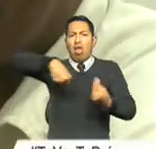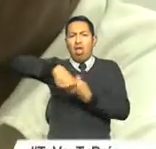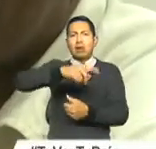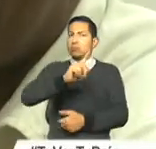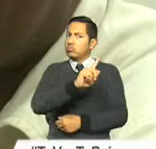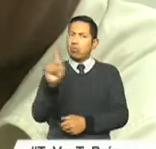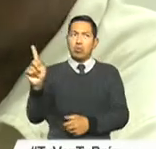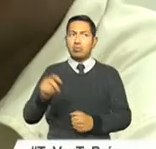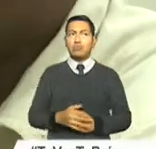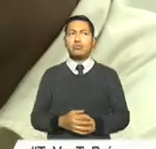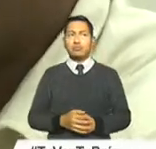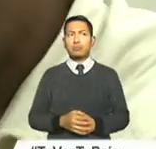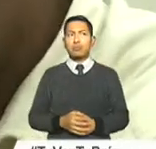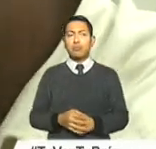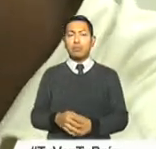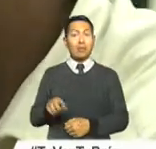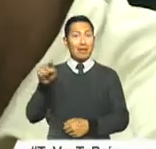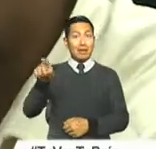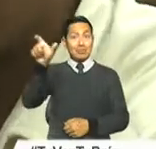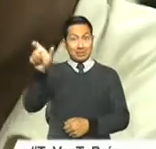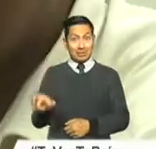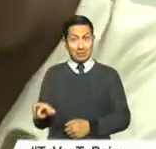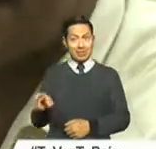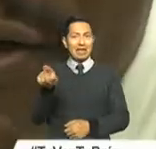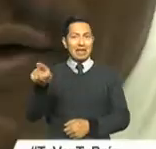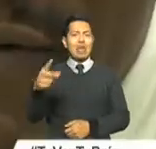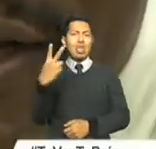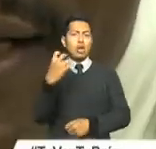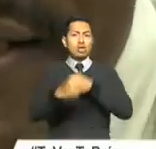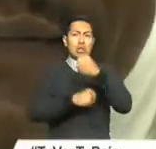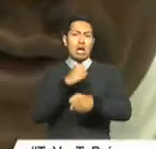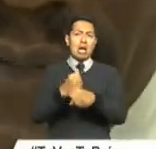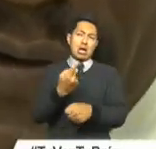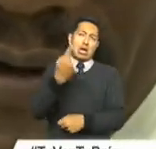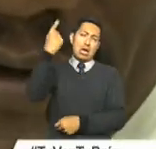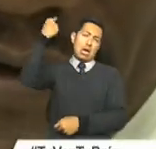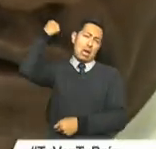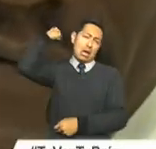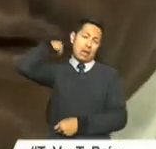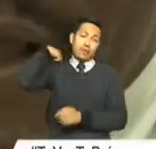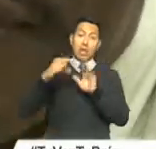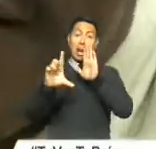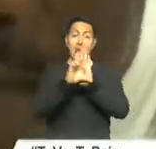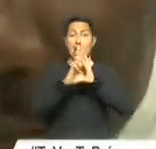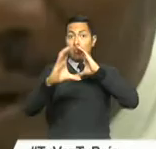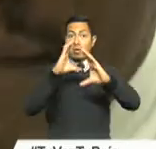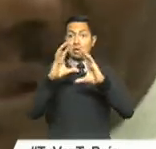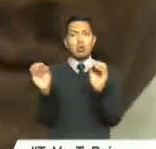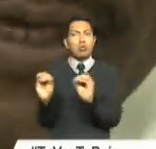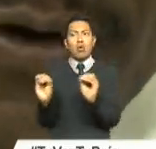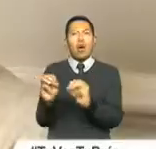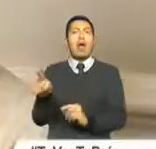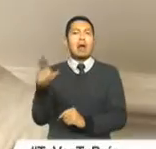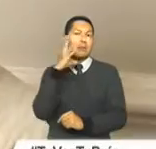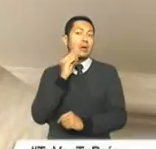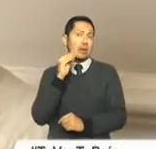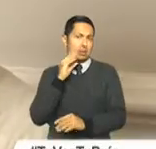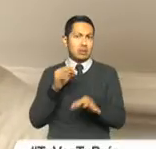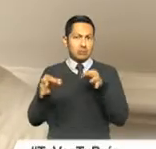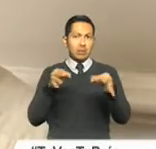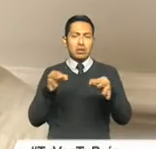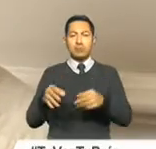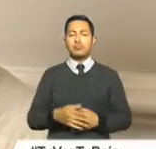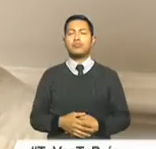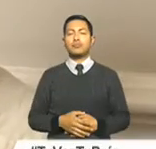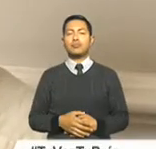tuvo una experiencia personal hace más de 12 años, cuando aún no existía la ley de comunicación. Para